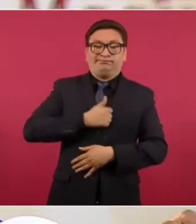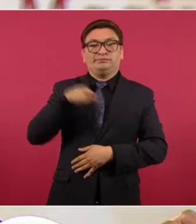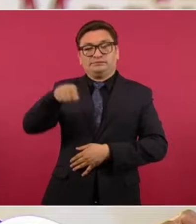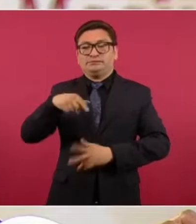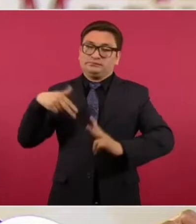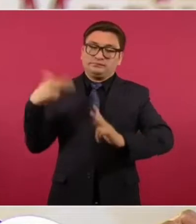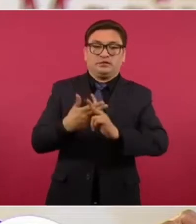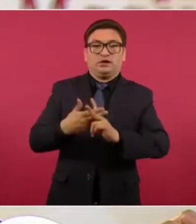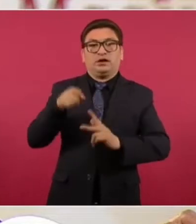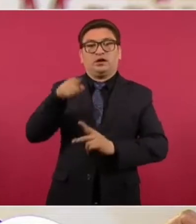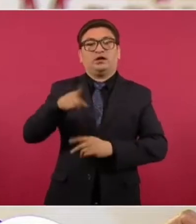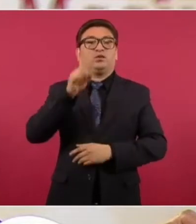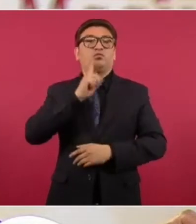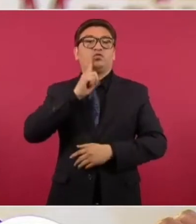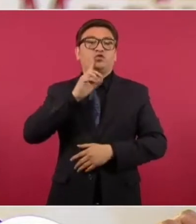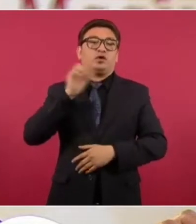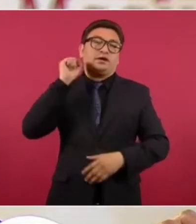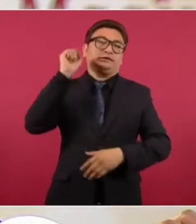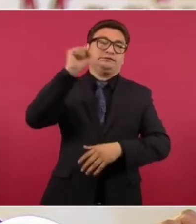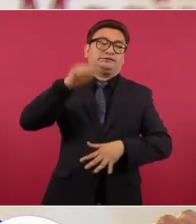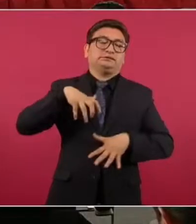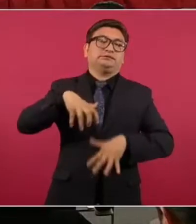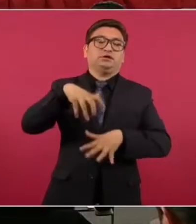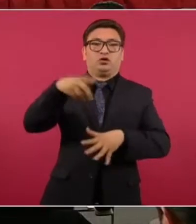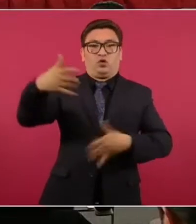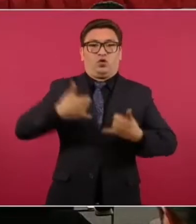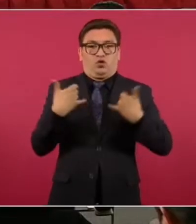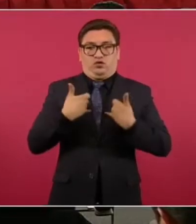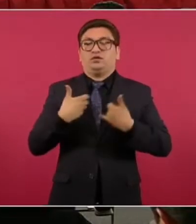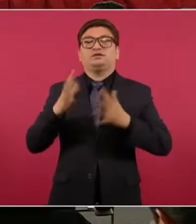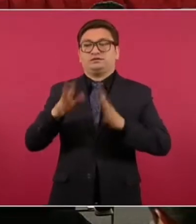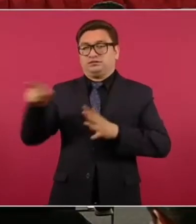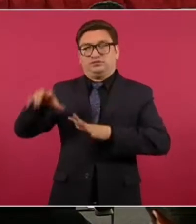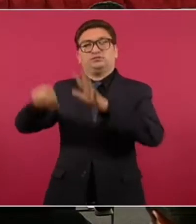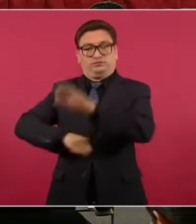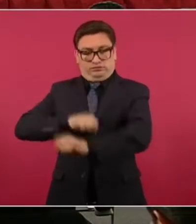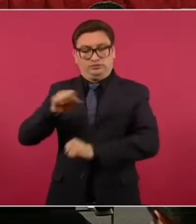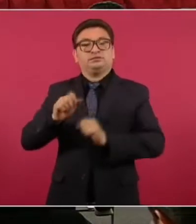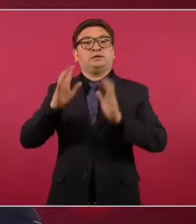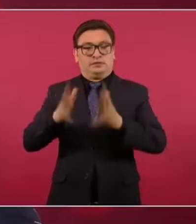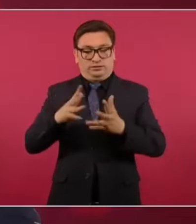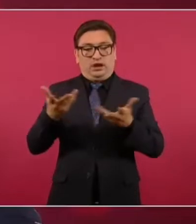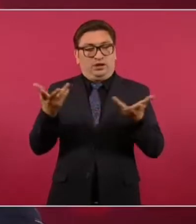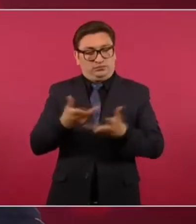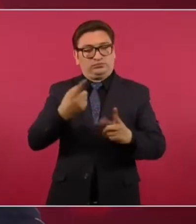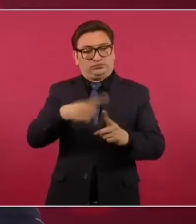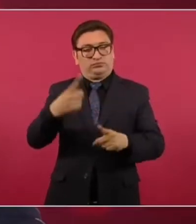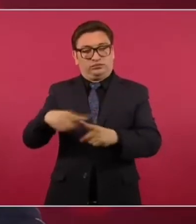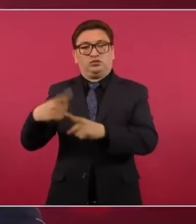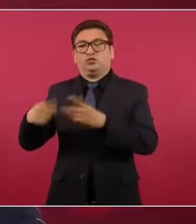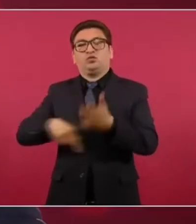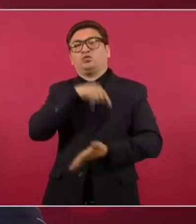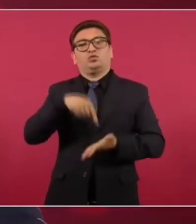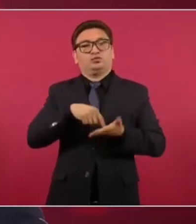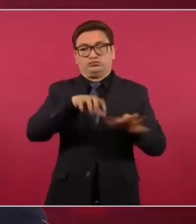asesinaron a una activista mujer joven. También ya fueron detenidos y hay operaciones desplegadas en